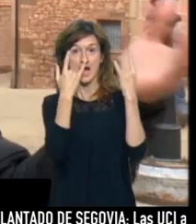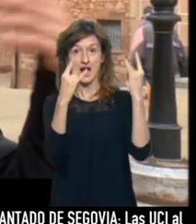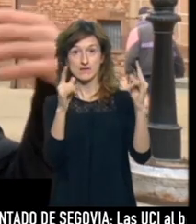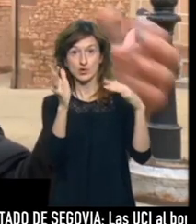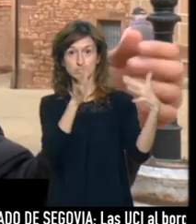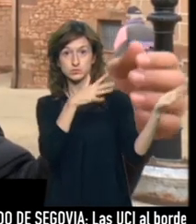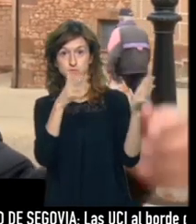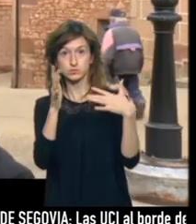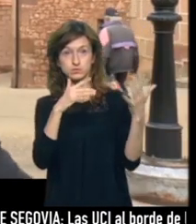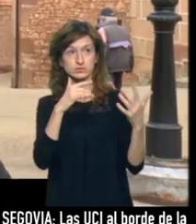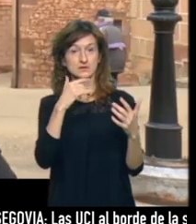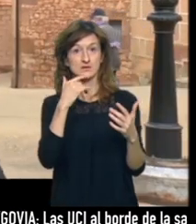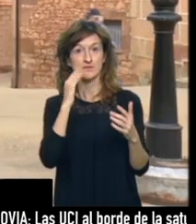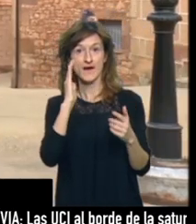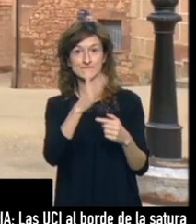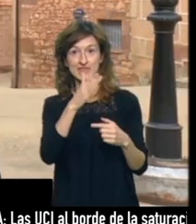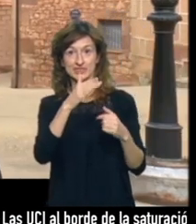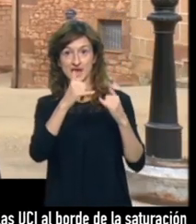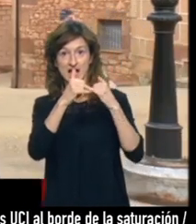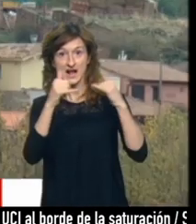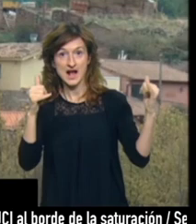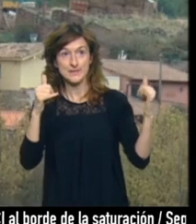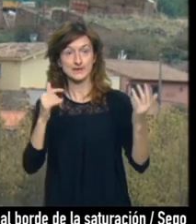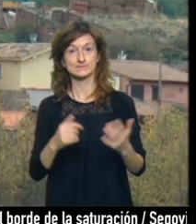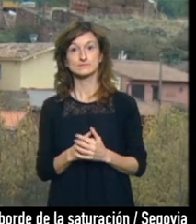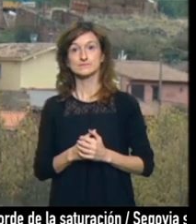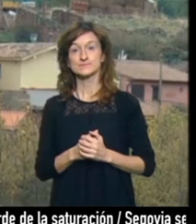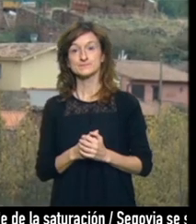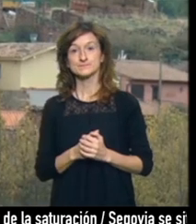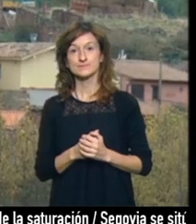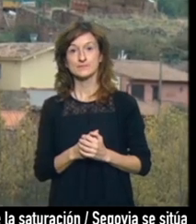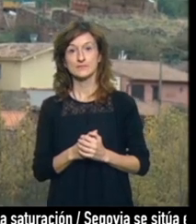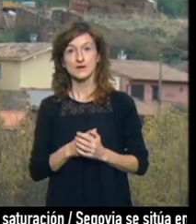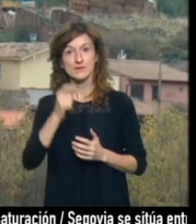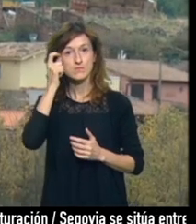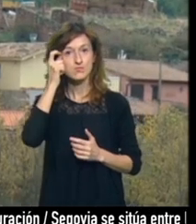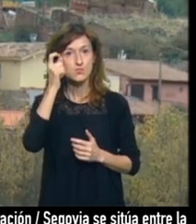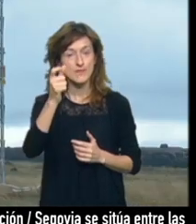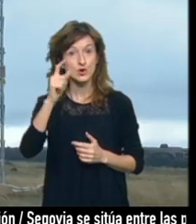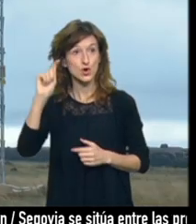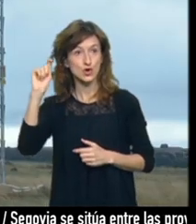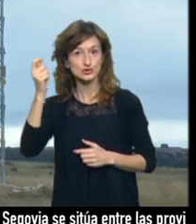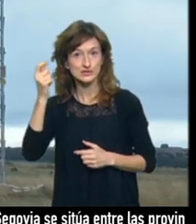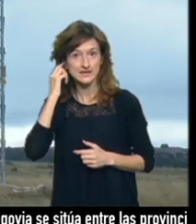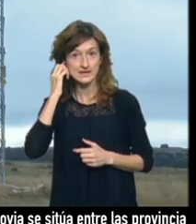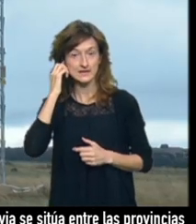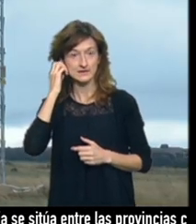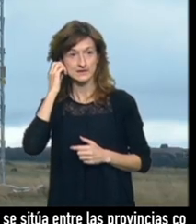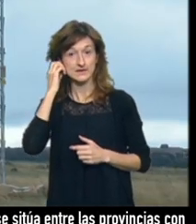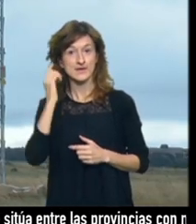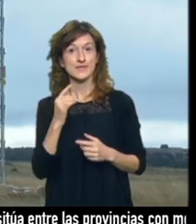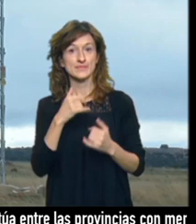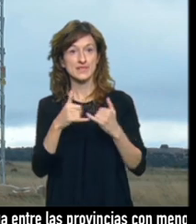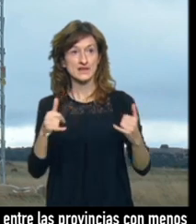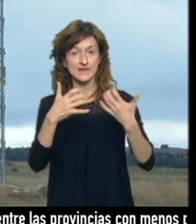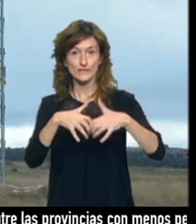hace aire, pues interfieren en la señal. Pero la lucha de esta pequeña localidad por conseguir una línea de telefonía que